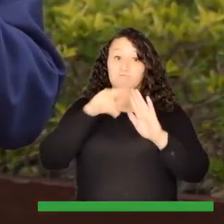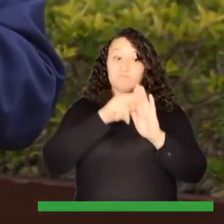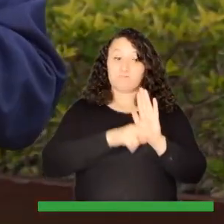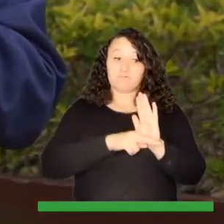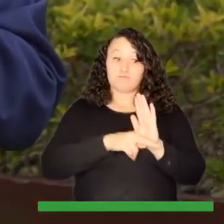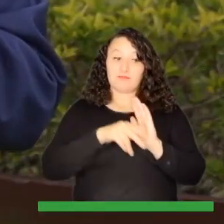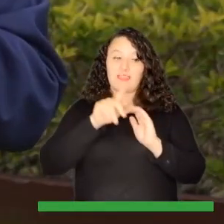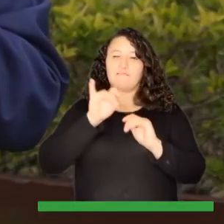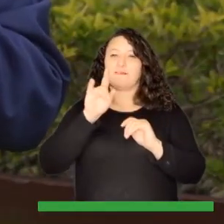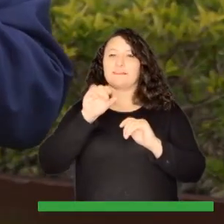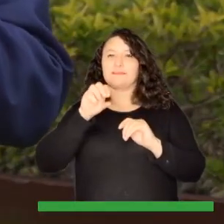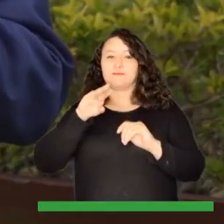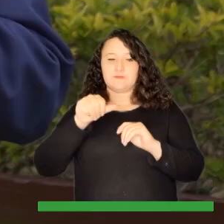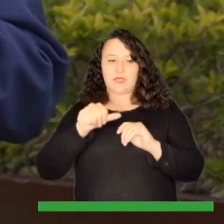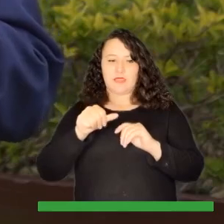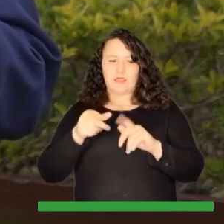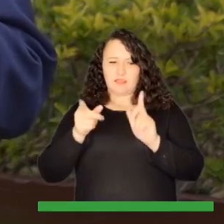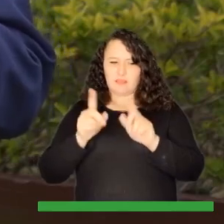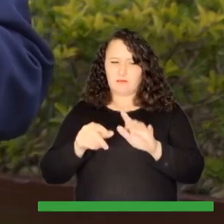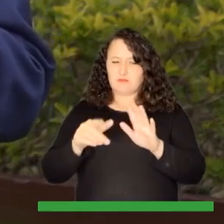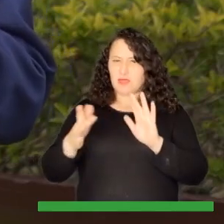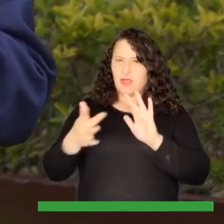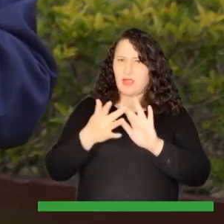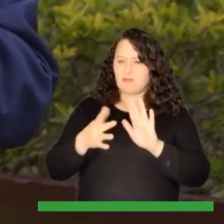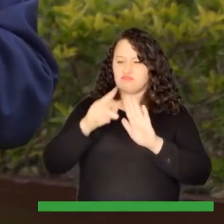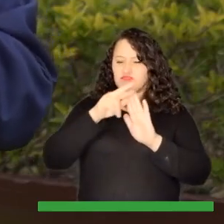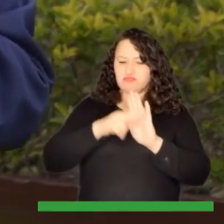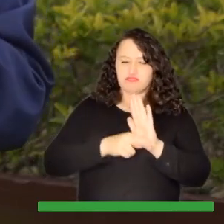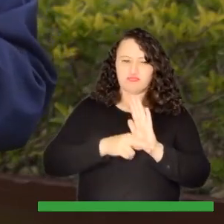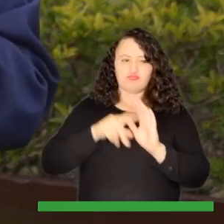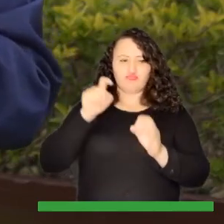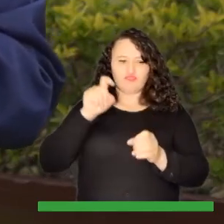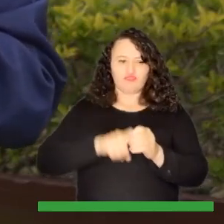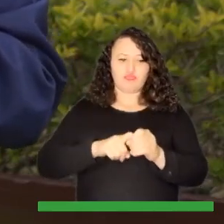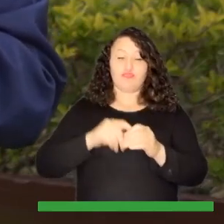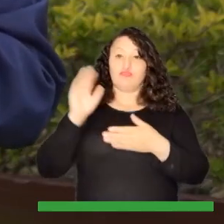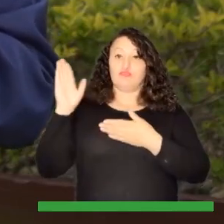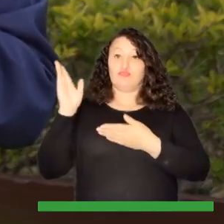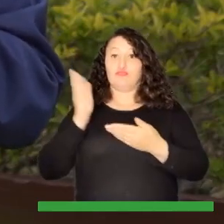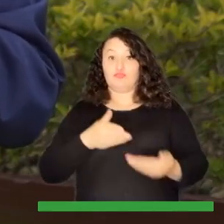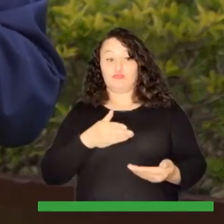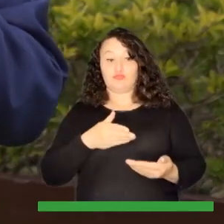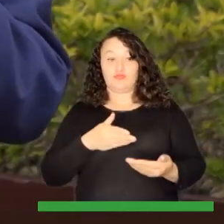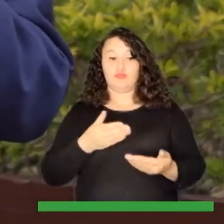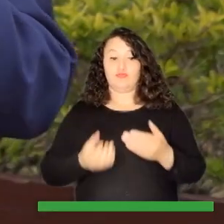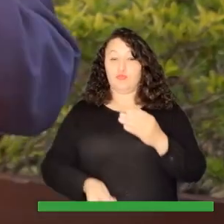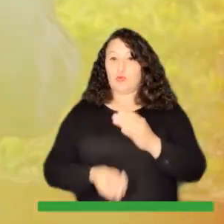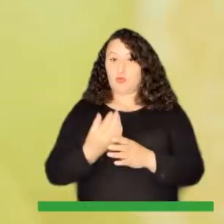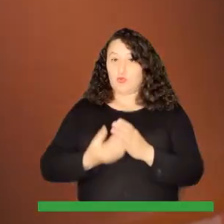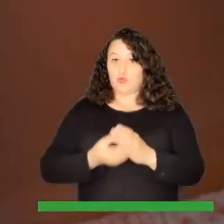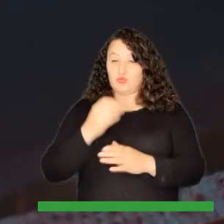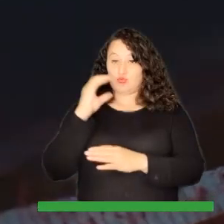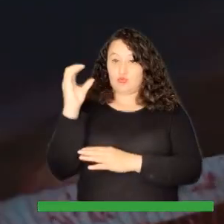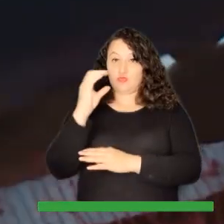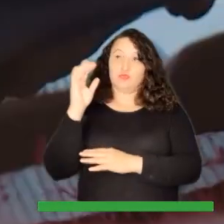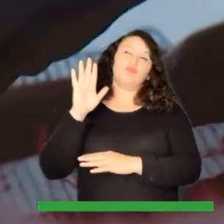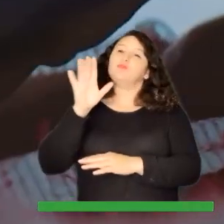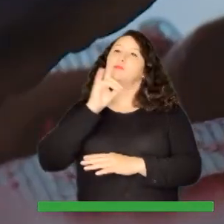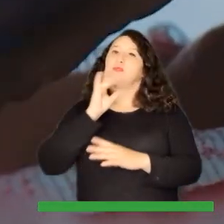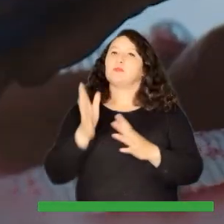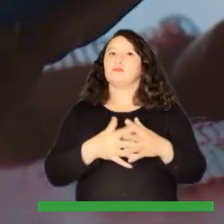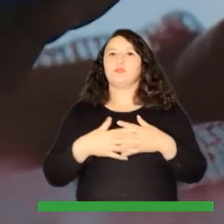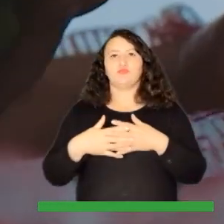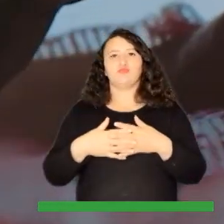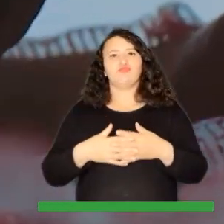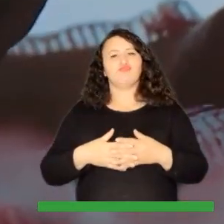que la norma FISMA, que es sobre la cual se regula y se registran las importaciones de productos colombianos a los